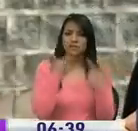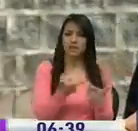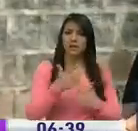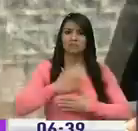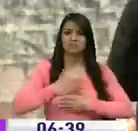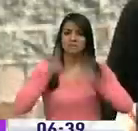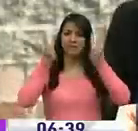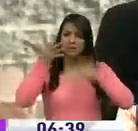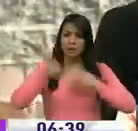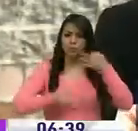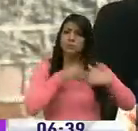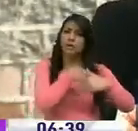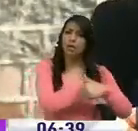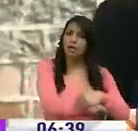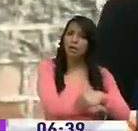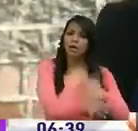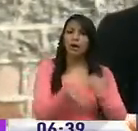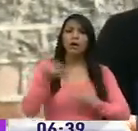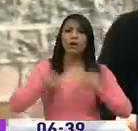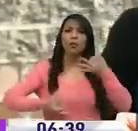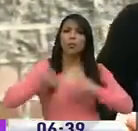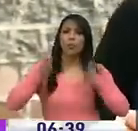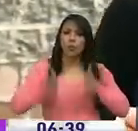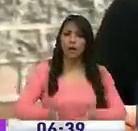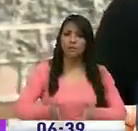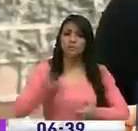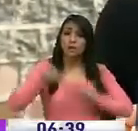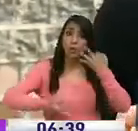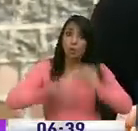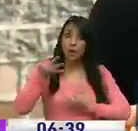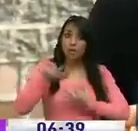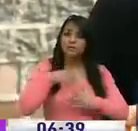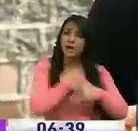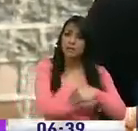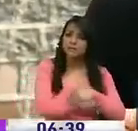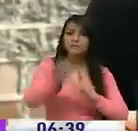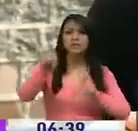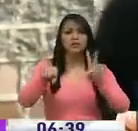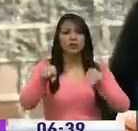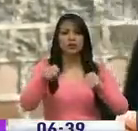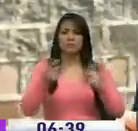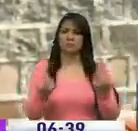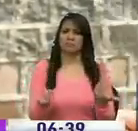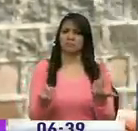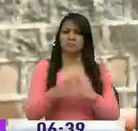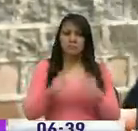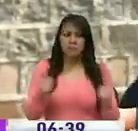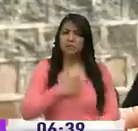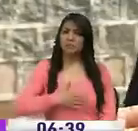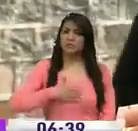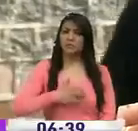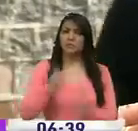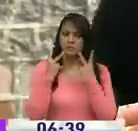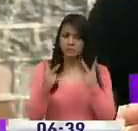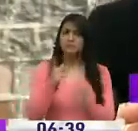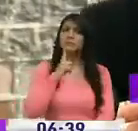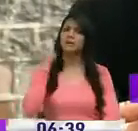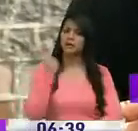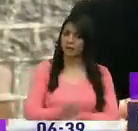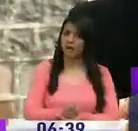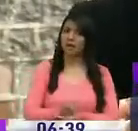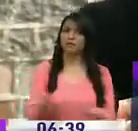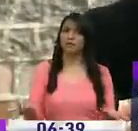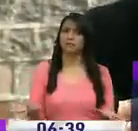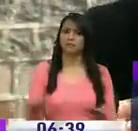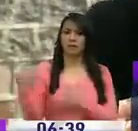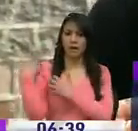caso ahora está en manos de una jueza de la jueza que decía si es archivo o no pero por favor queremos ver si realmente hay integridad y